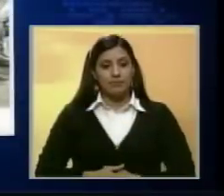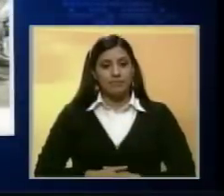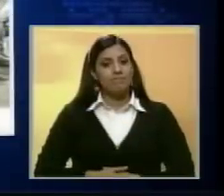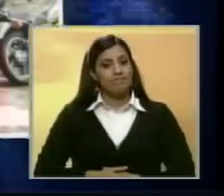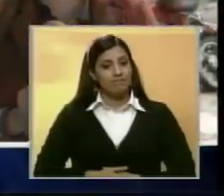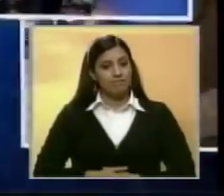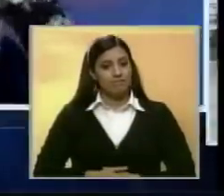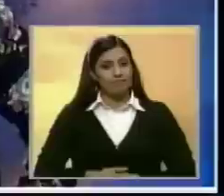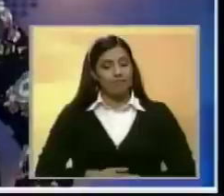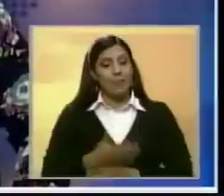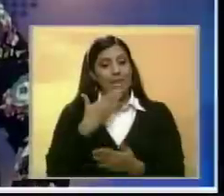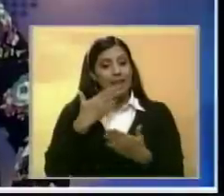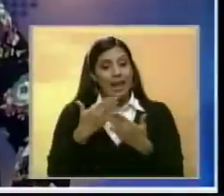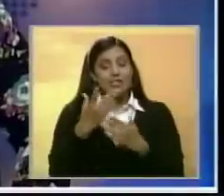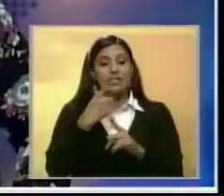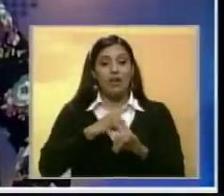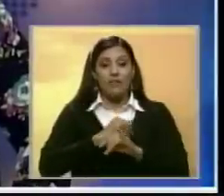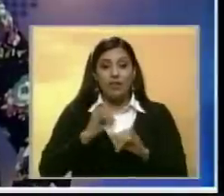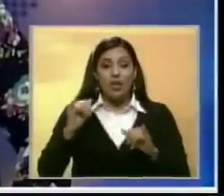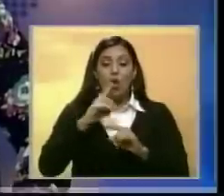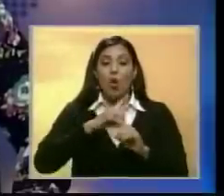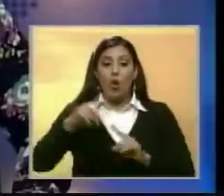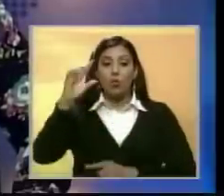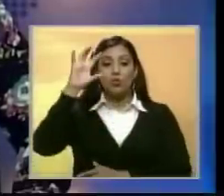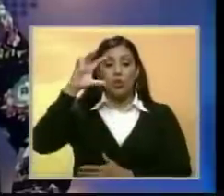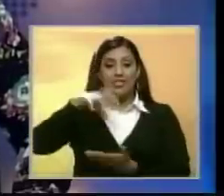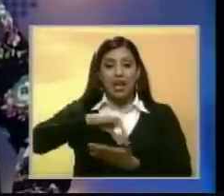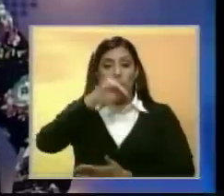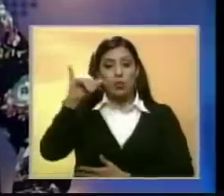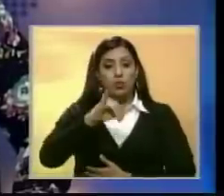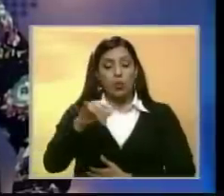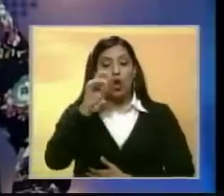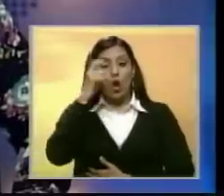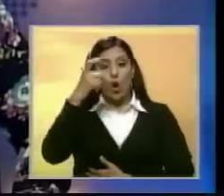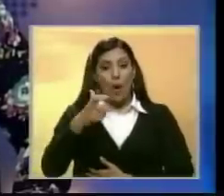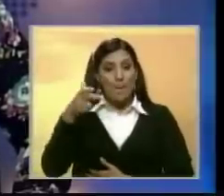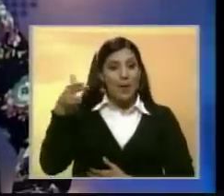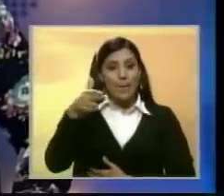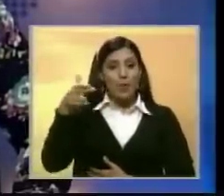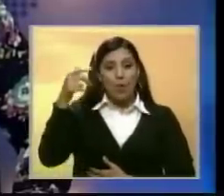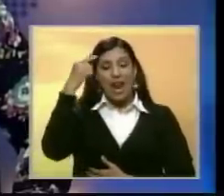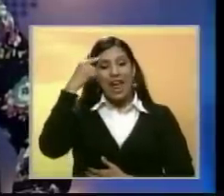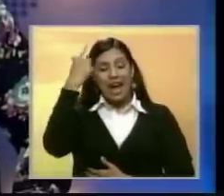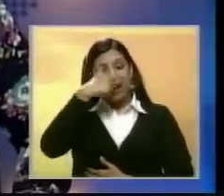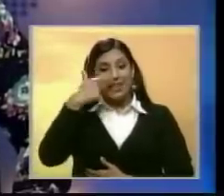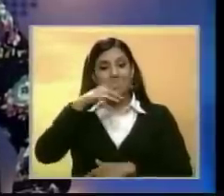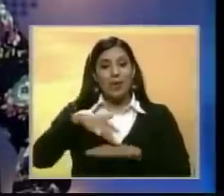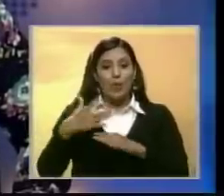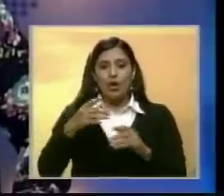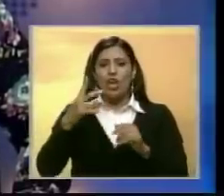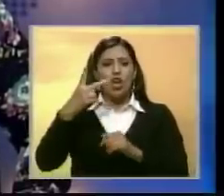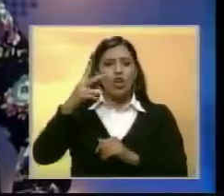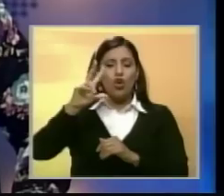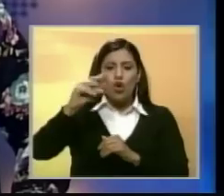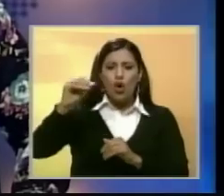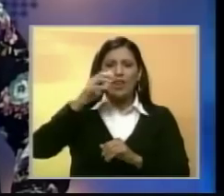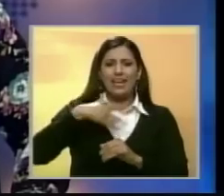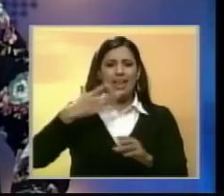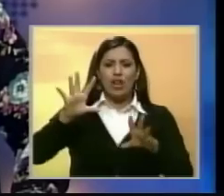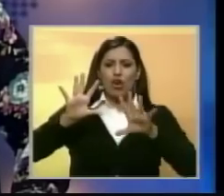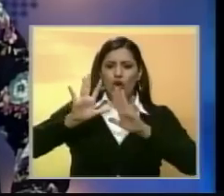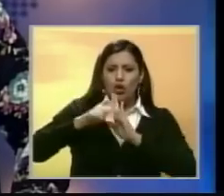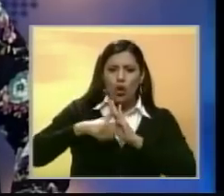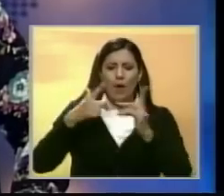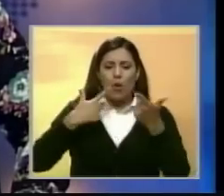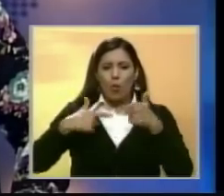Venevisión. Gracias, Fabiola. En Zulia, un hombre fue asesinado de un disparo en la cabeza cuando se resistió al robo de su negocio ubicado